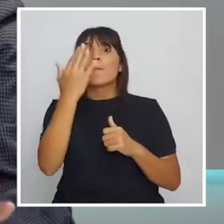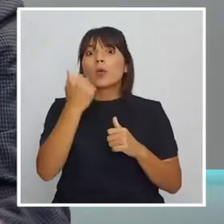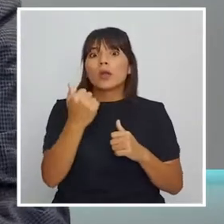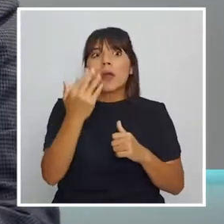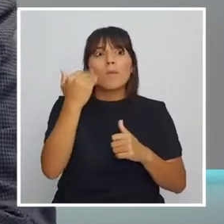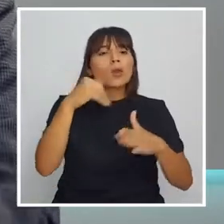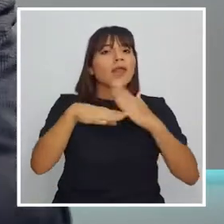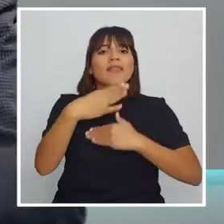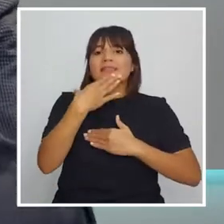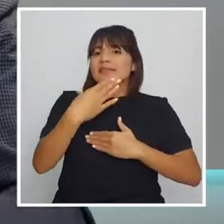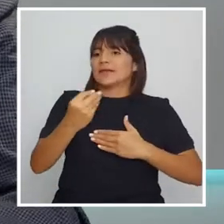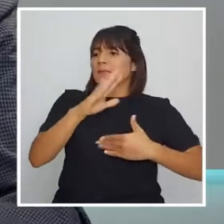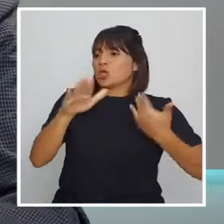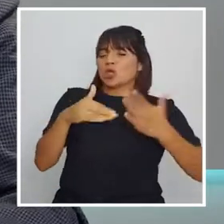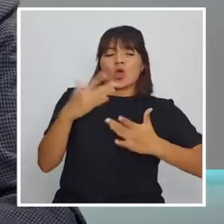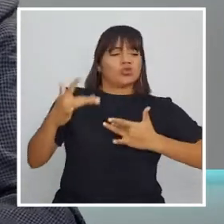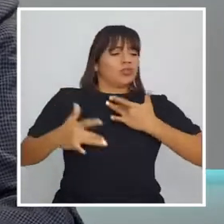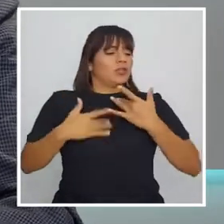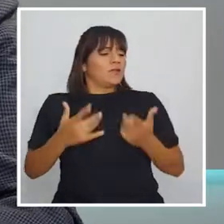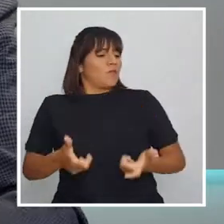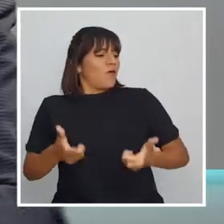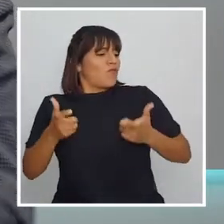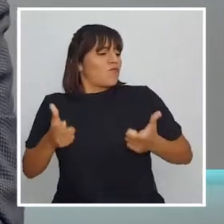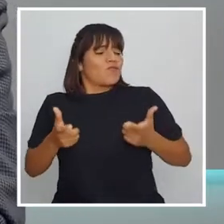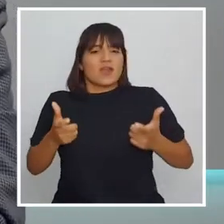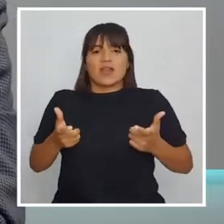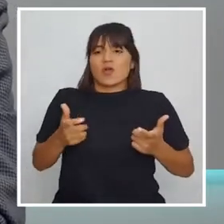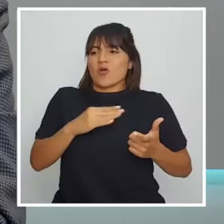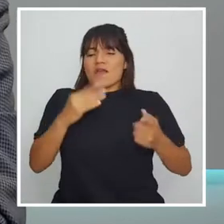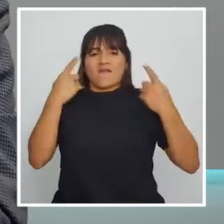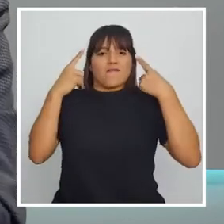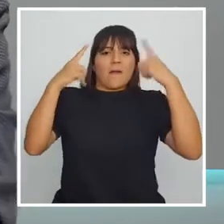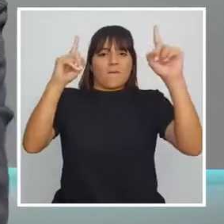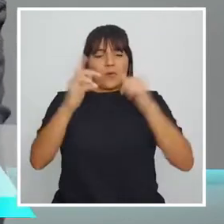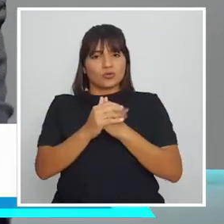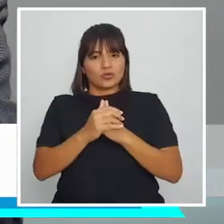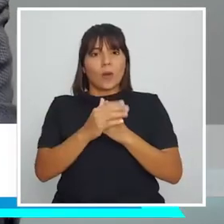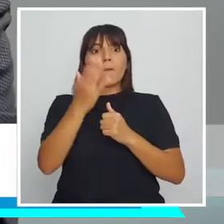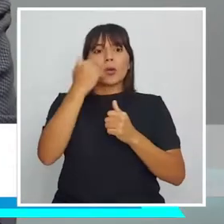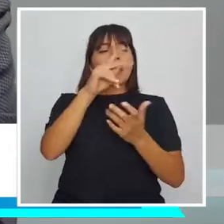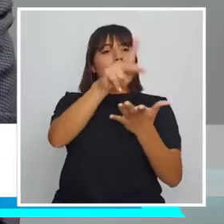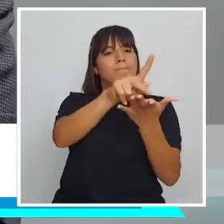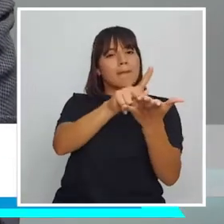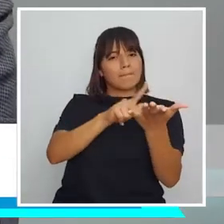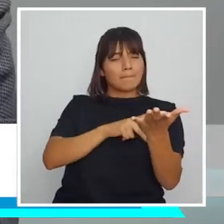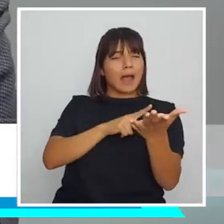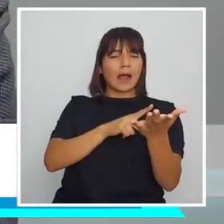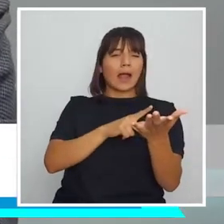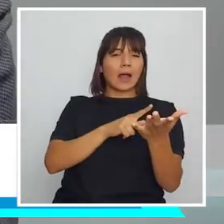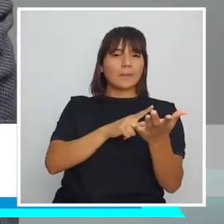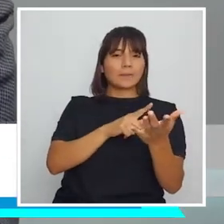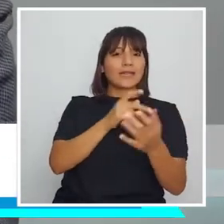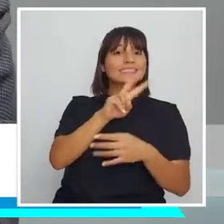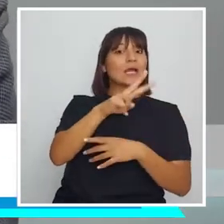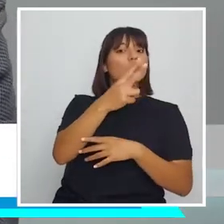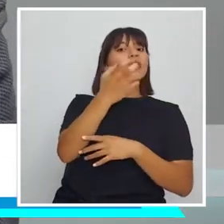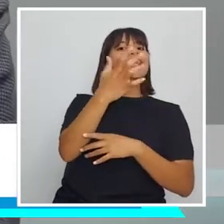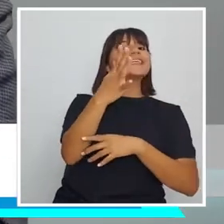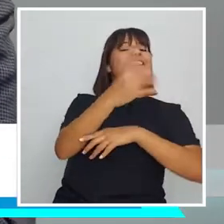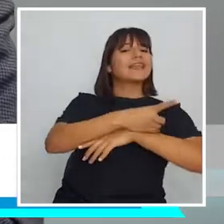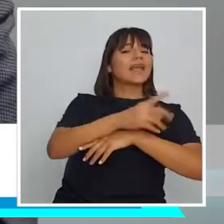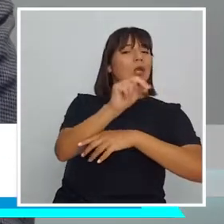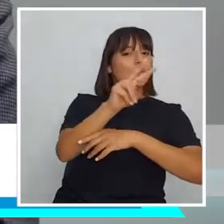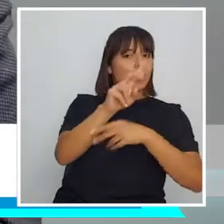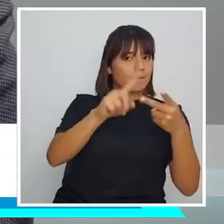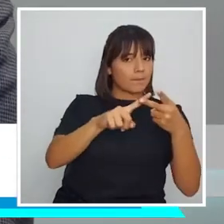ricos y famosos. Me entra la segunda quincena de noviembre, ¿verdad? Me entra puro final de noviembre. Me entra el aguinaldo, me